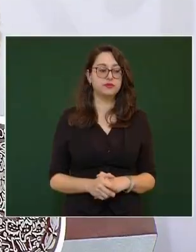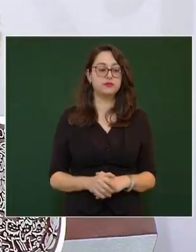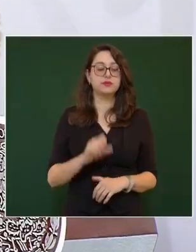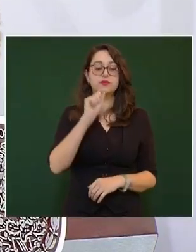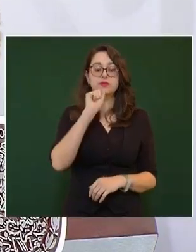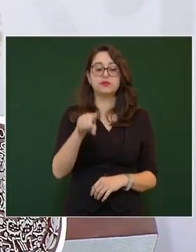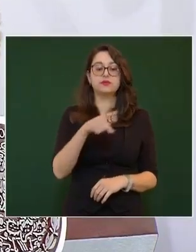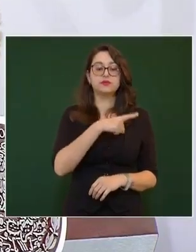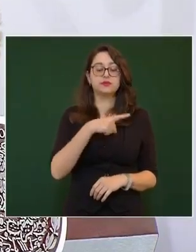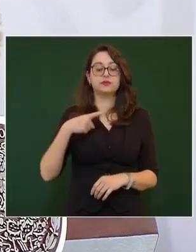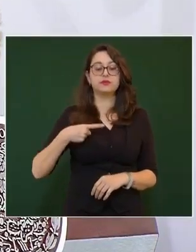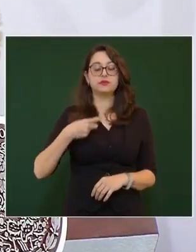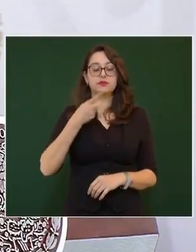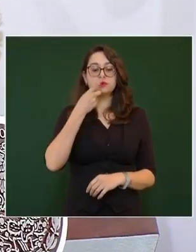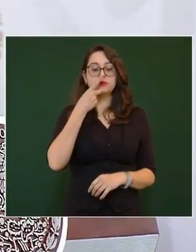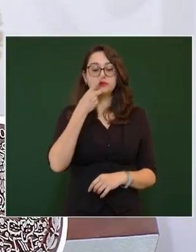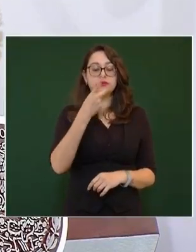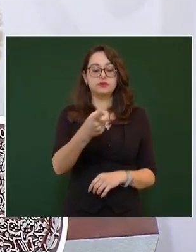que estamos